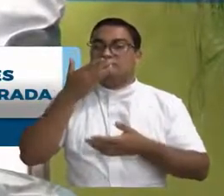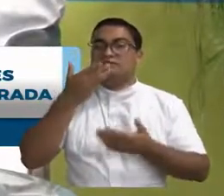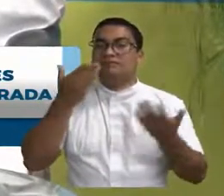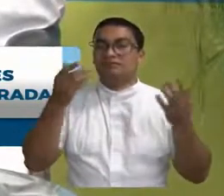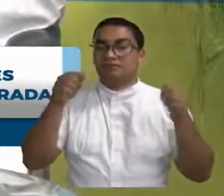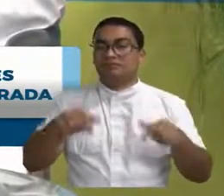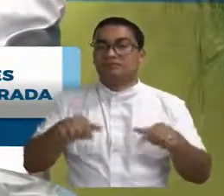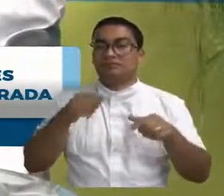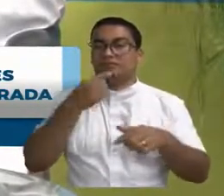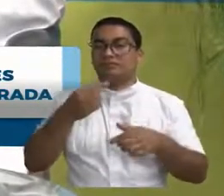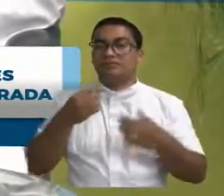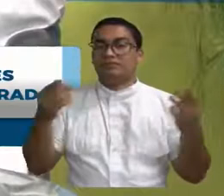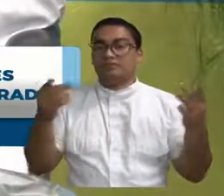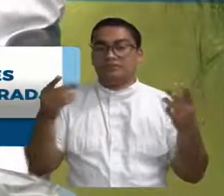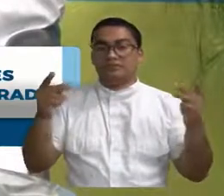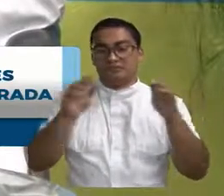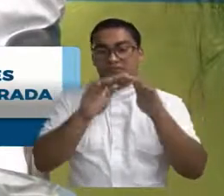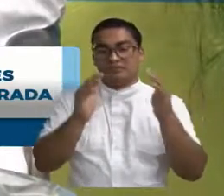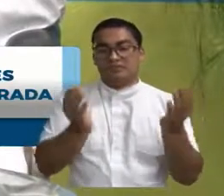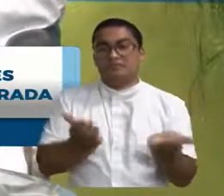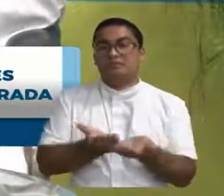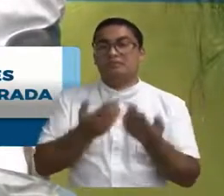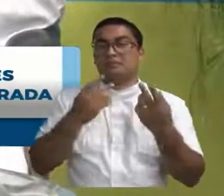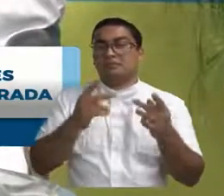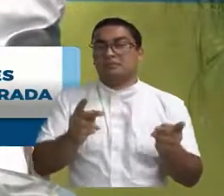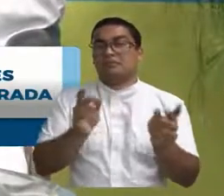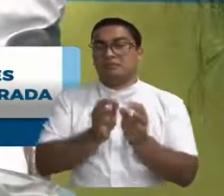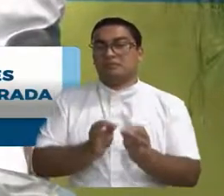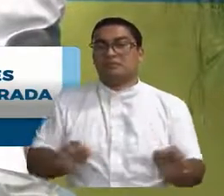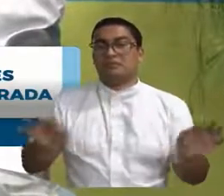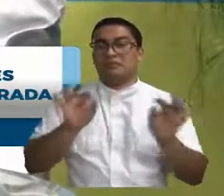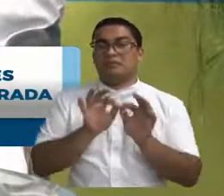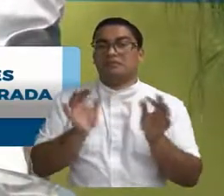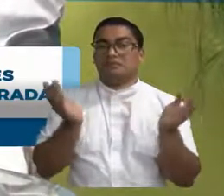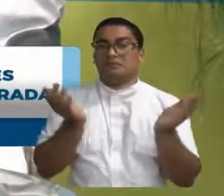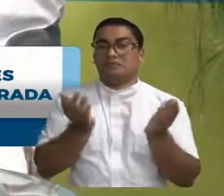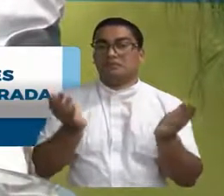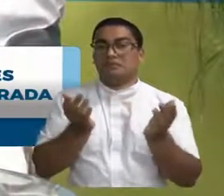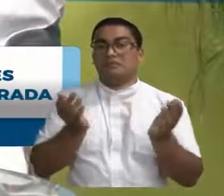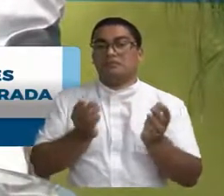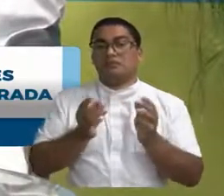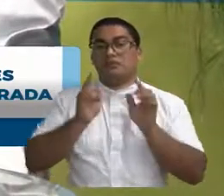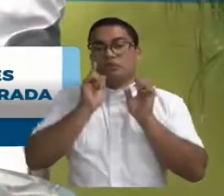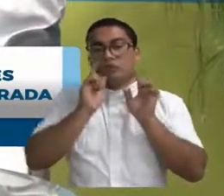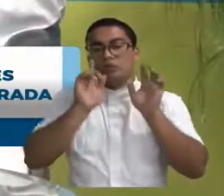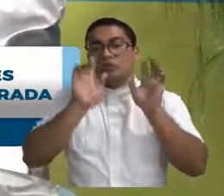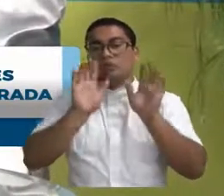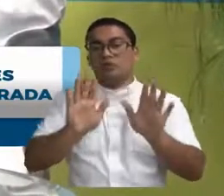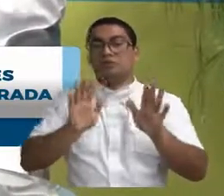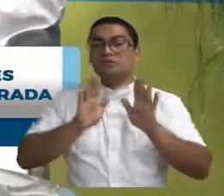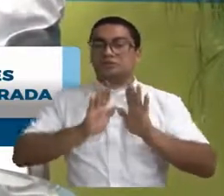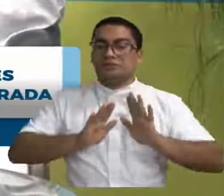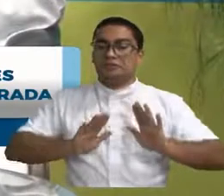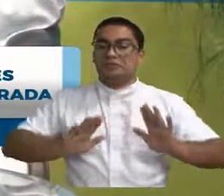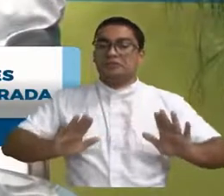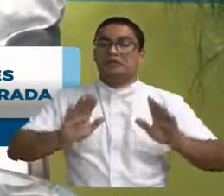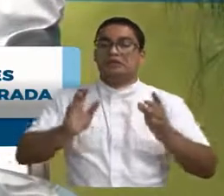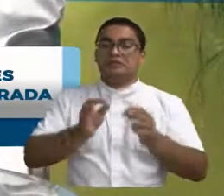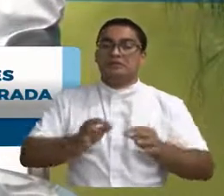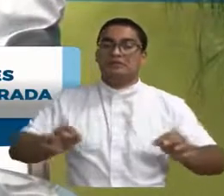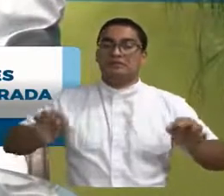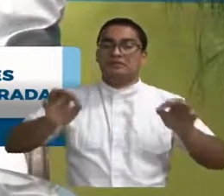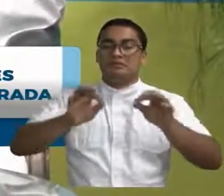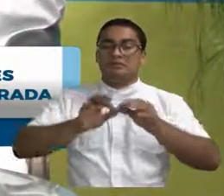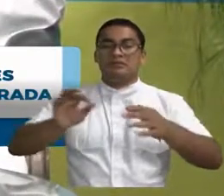lo que estamos viviendo a nivel mundial, pero lo principal es que guardemos la calma y que estemos atentos a todas